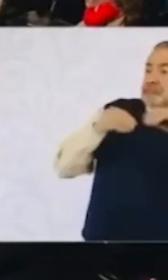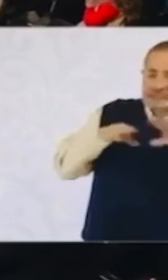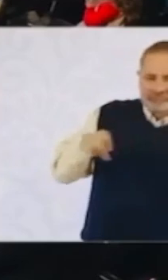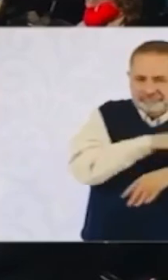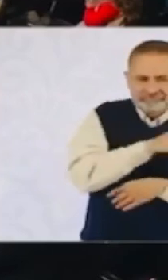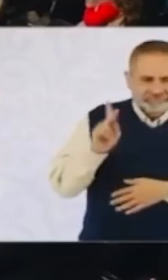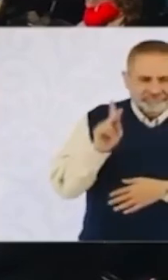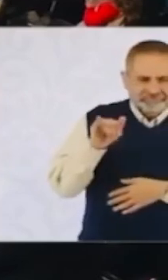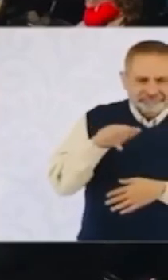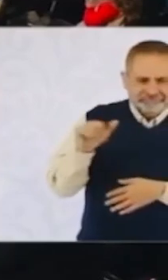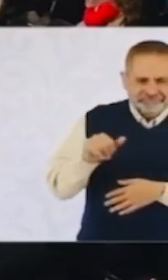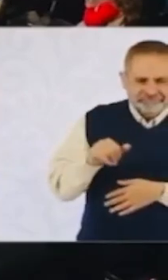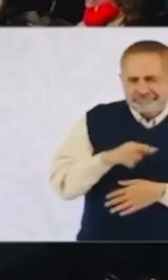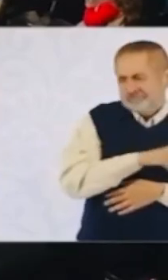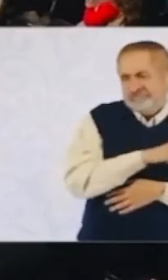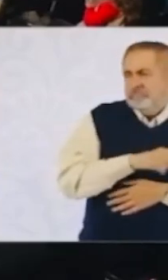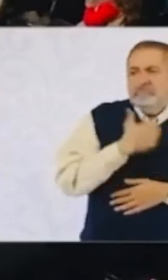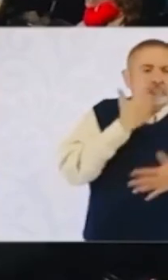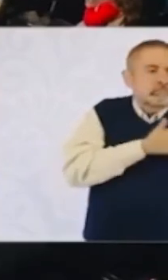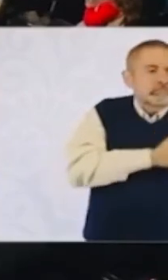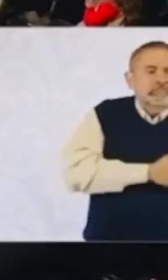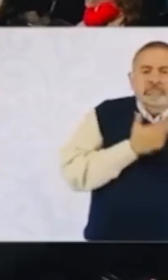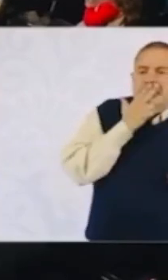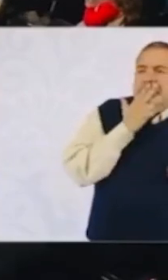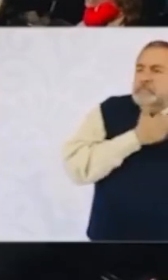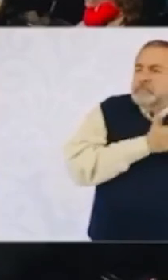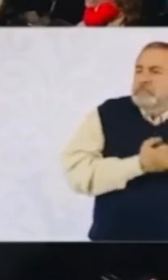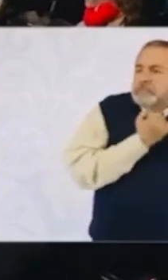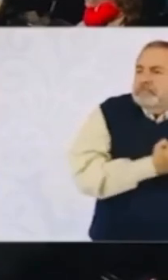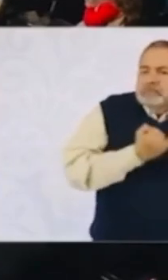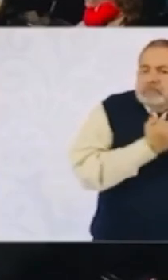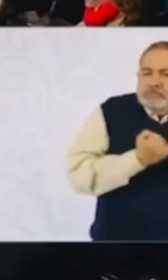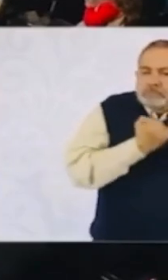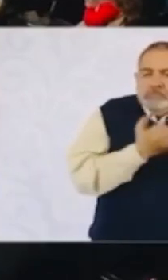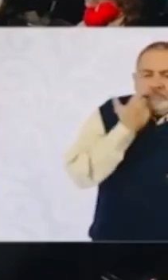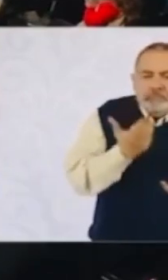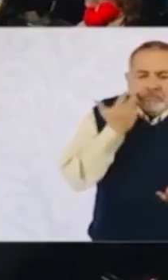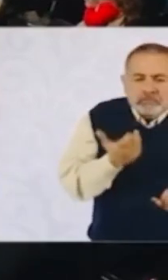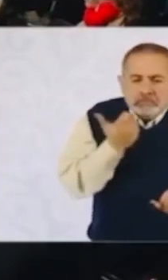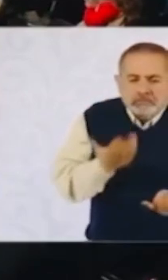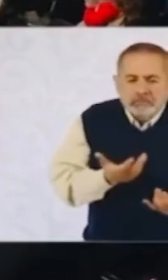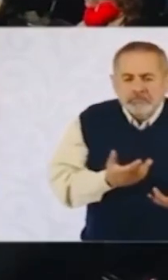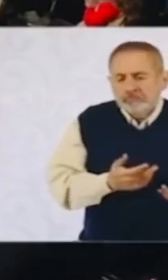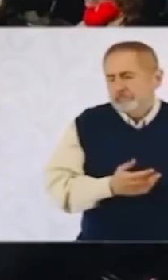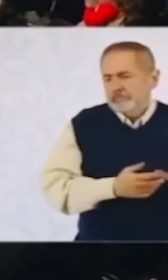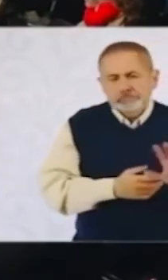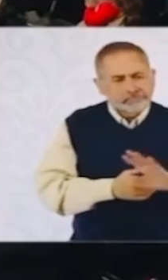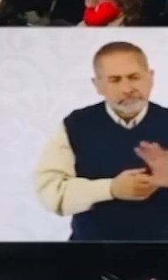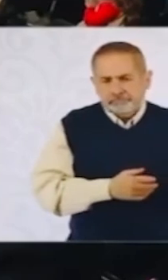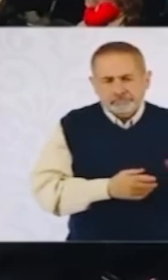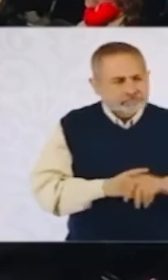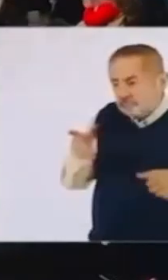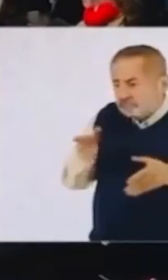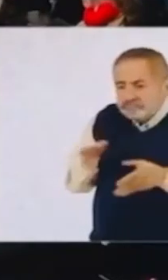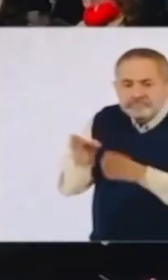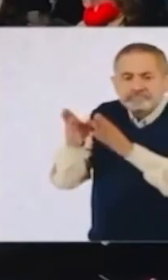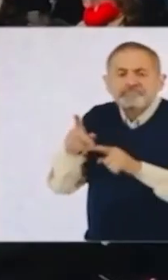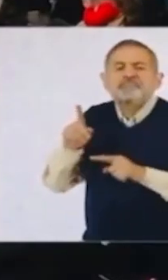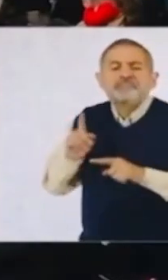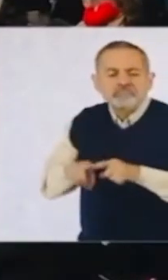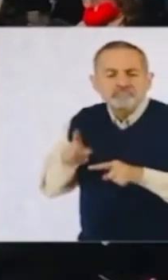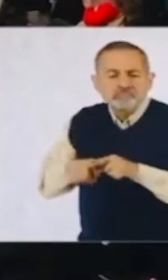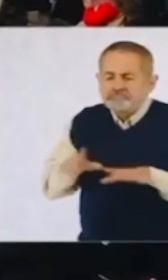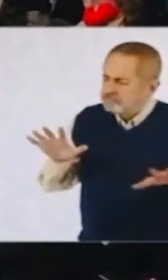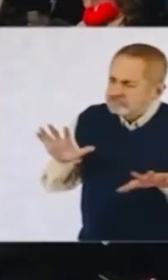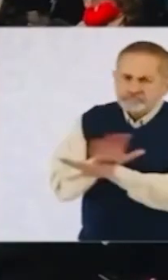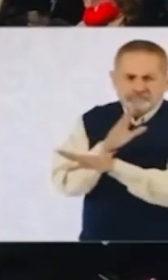ahí en Palacio, la presidenta defendió la reforma al Poder Judicial criticada por la propia ministra Piña, de